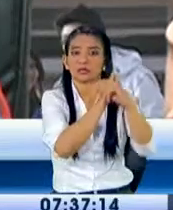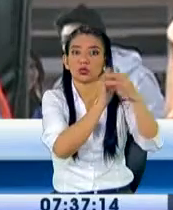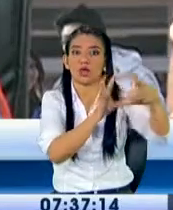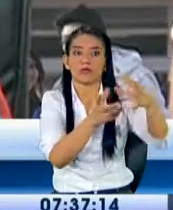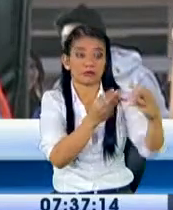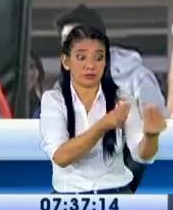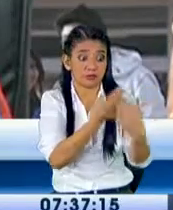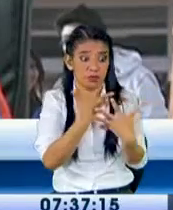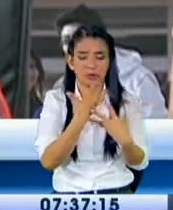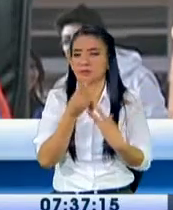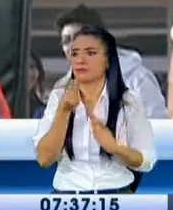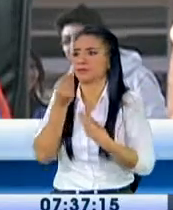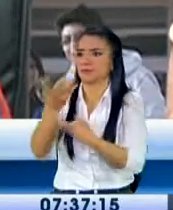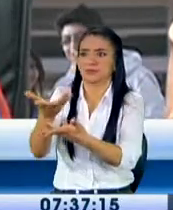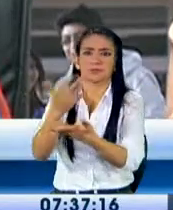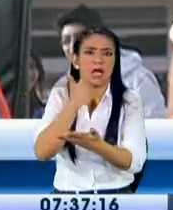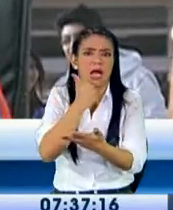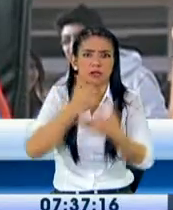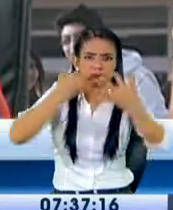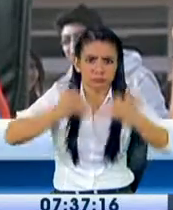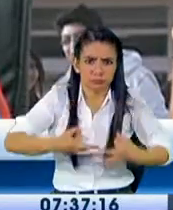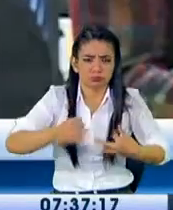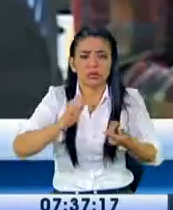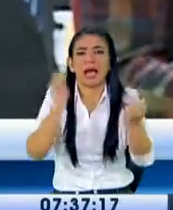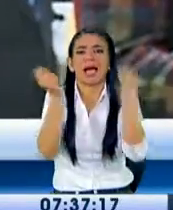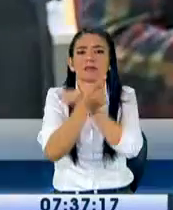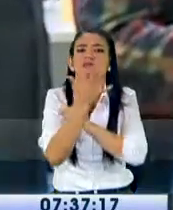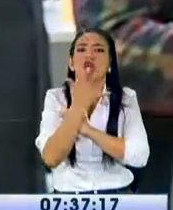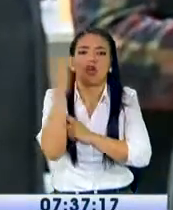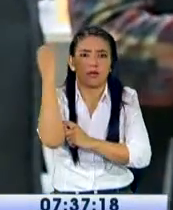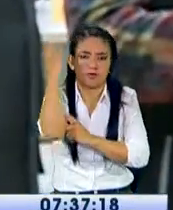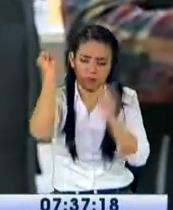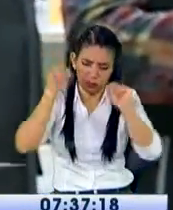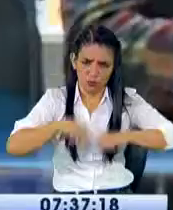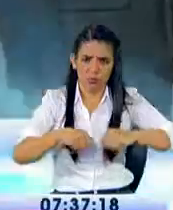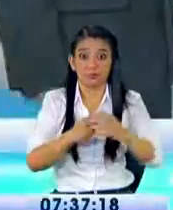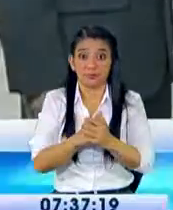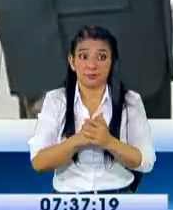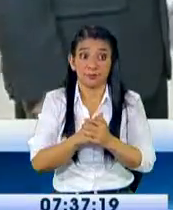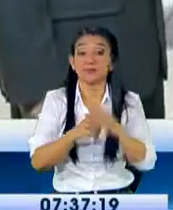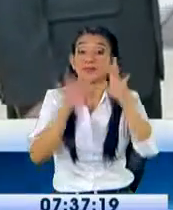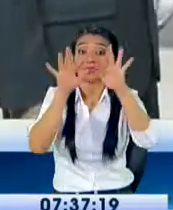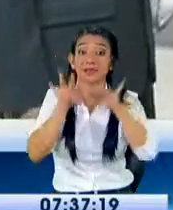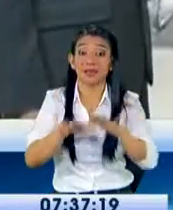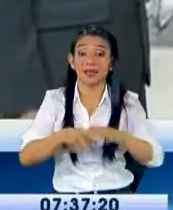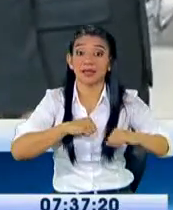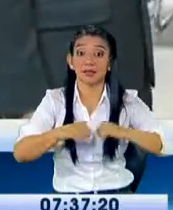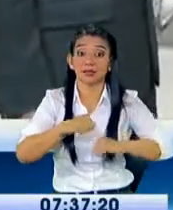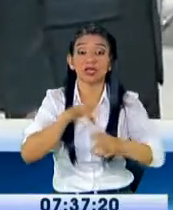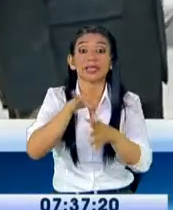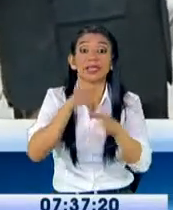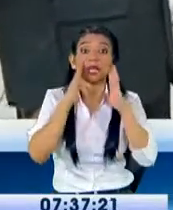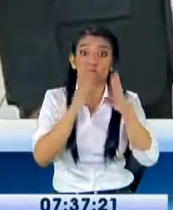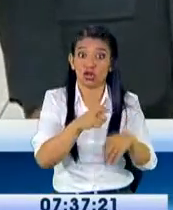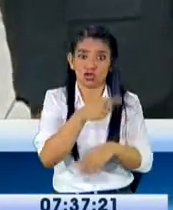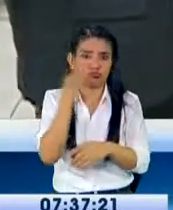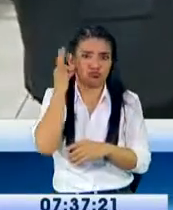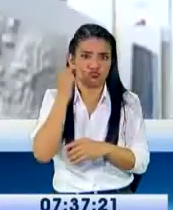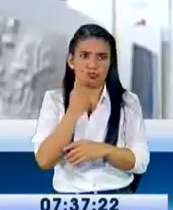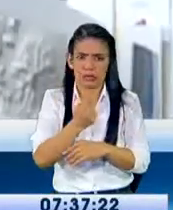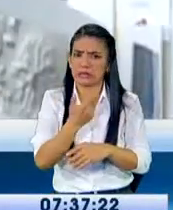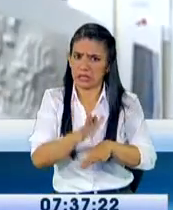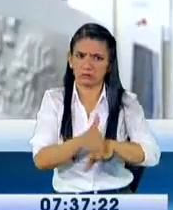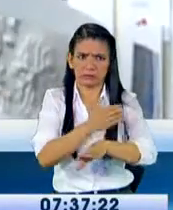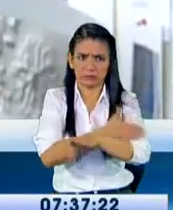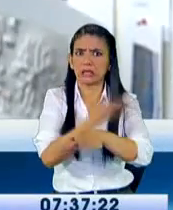sea necesaria una resolución de cambio de alerta. La secretaria de Gestión de Riesgos, María del Pilar Cornejo, se refirió además al trabajo que